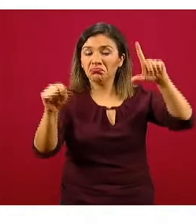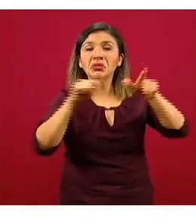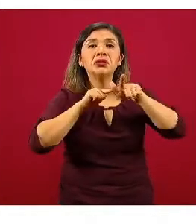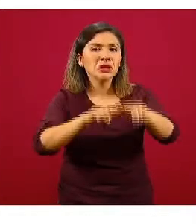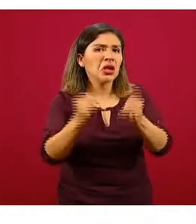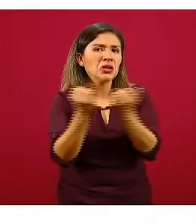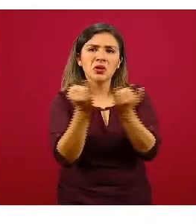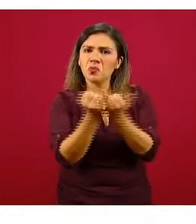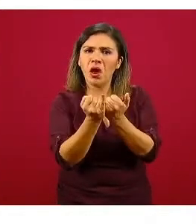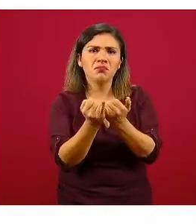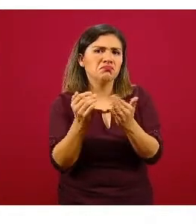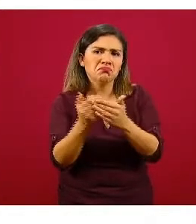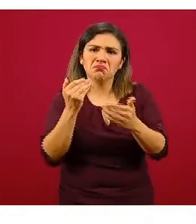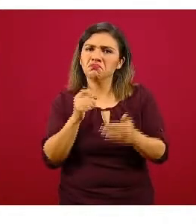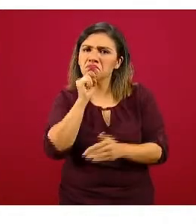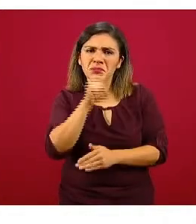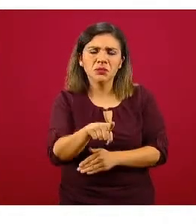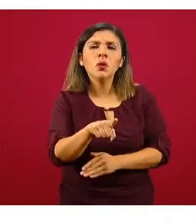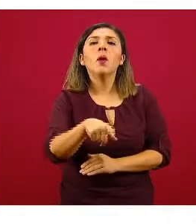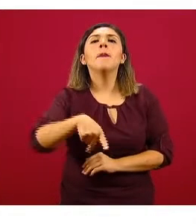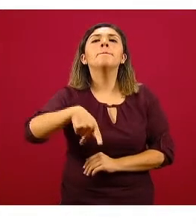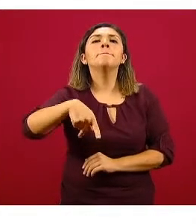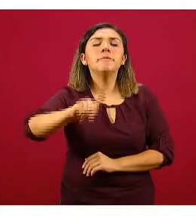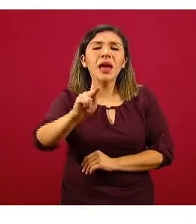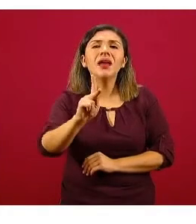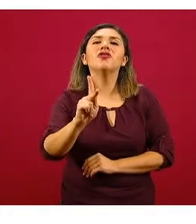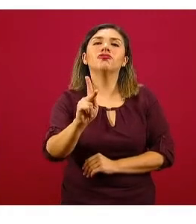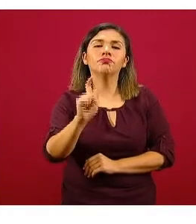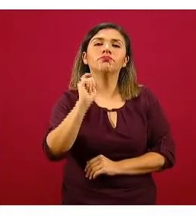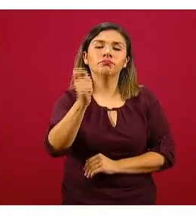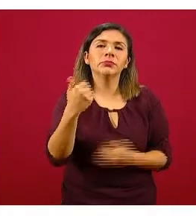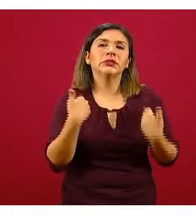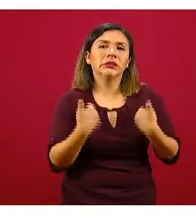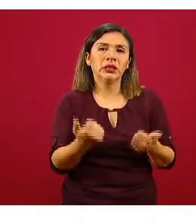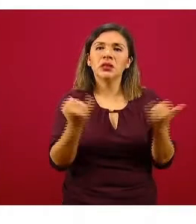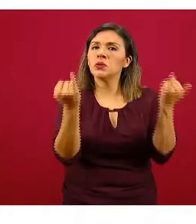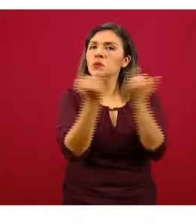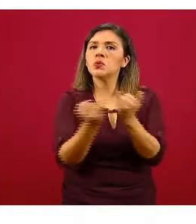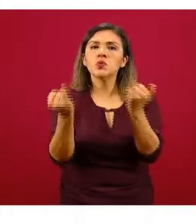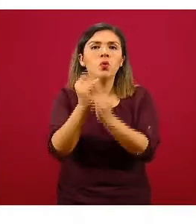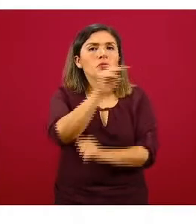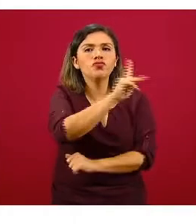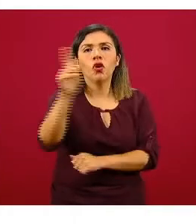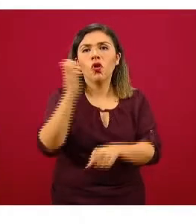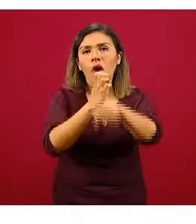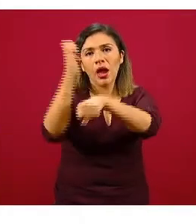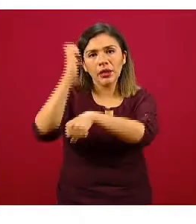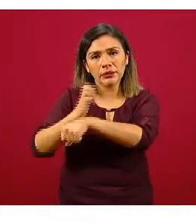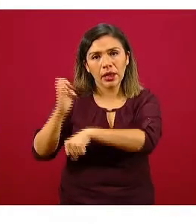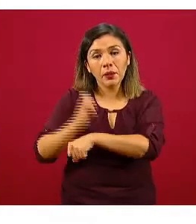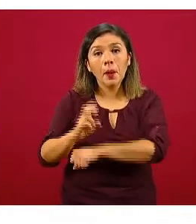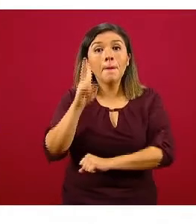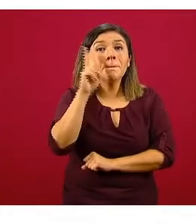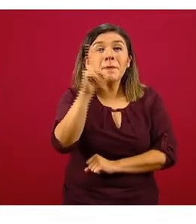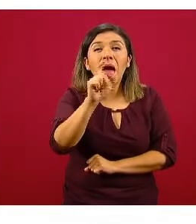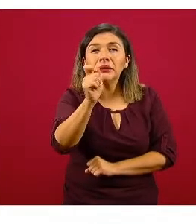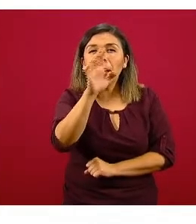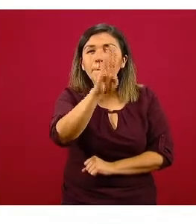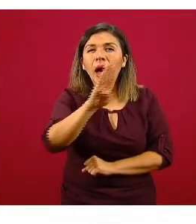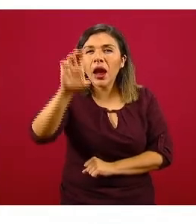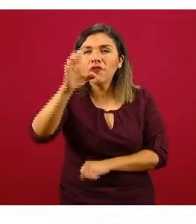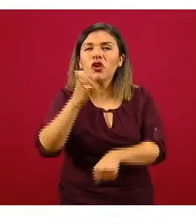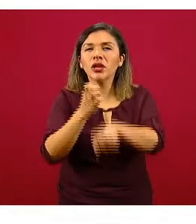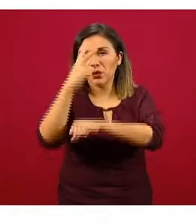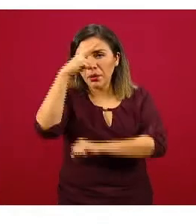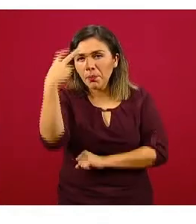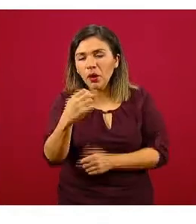mantenido también estable, sin embargo, pues es un balance igual entre todas las entidades y vemos a Baja California, el Estado de